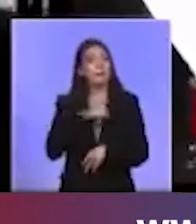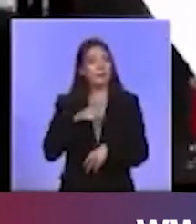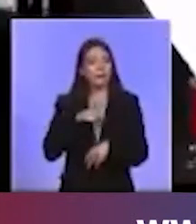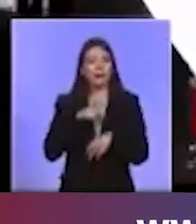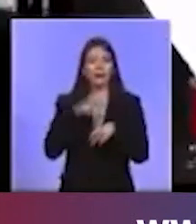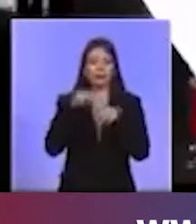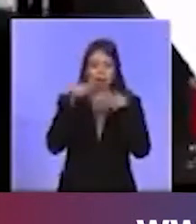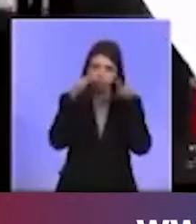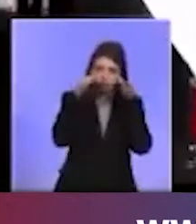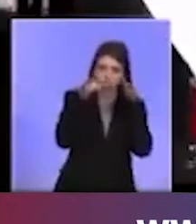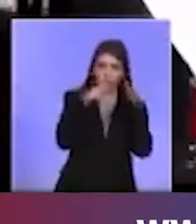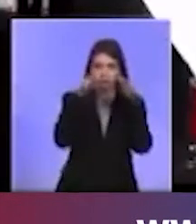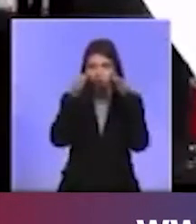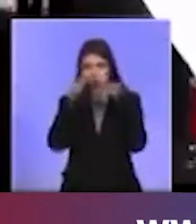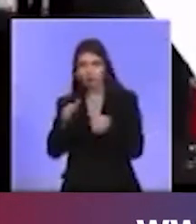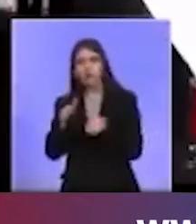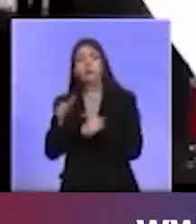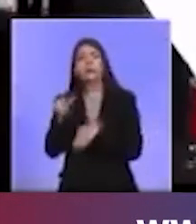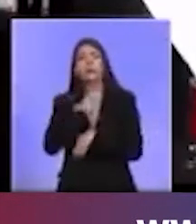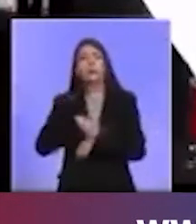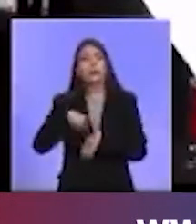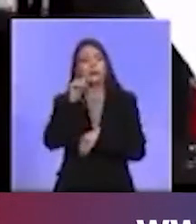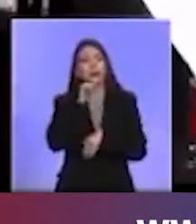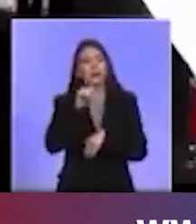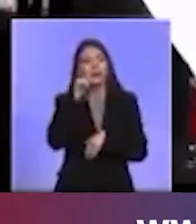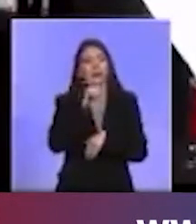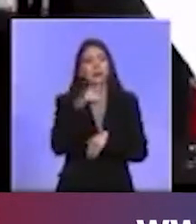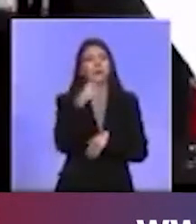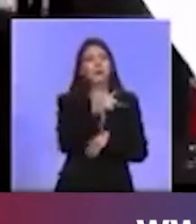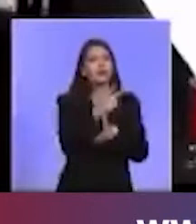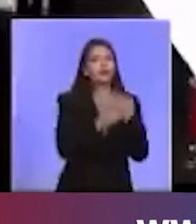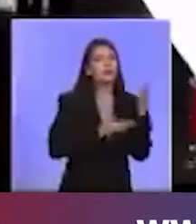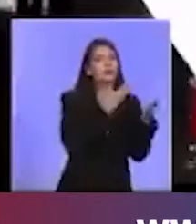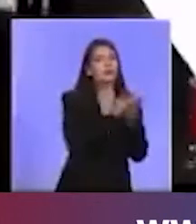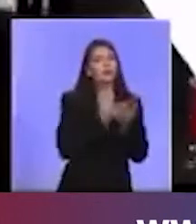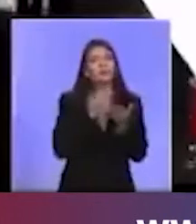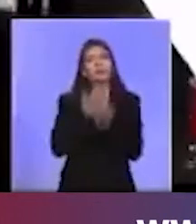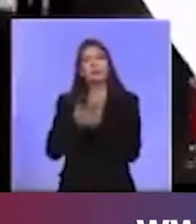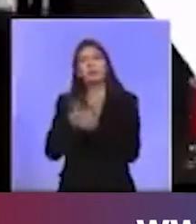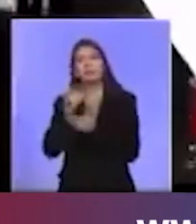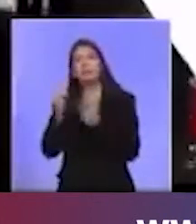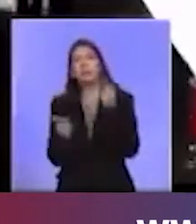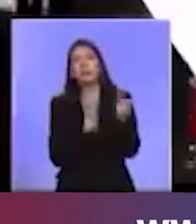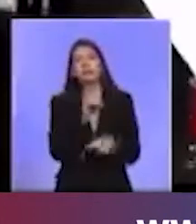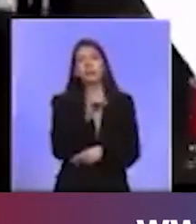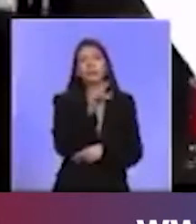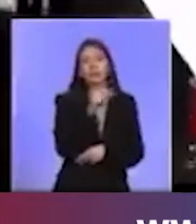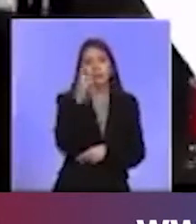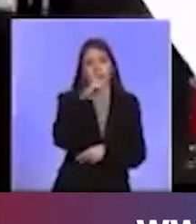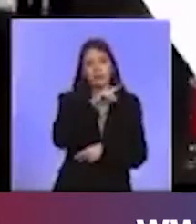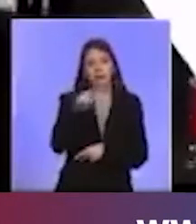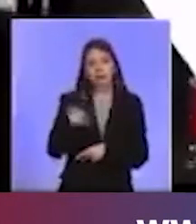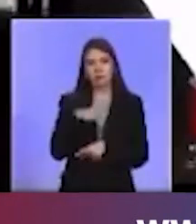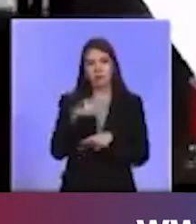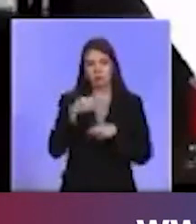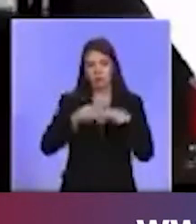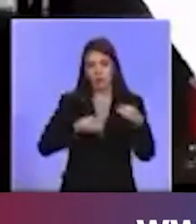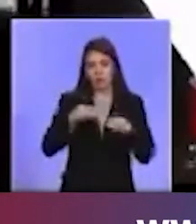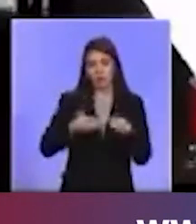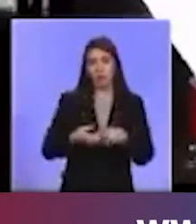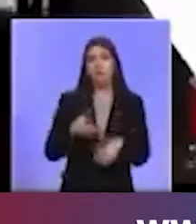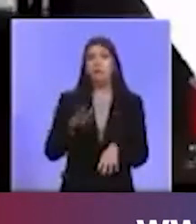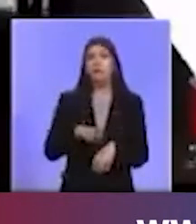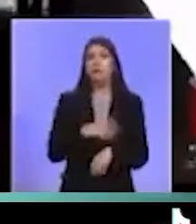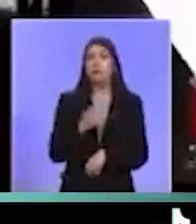luego de que se había presentado una primera denuncia que desestimó la Fiscalía General de la República. Sin embargo, ya se